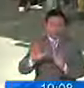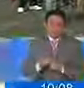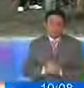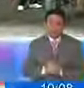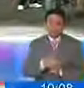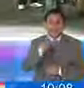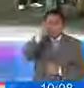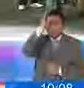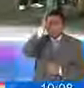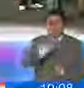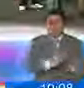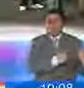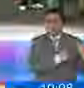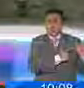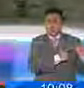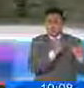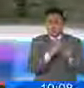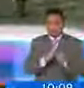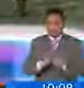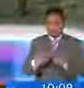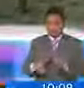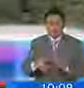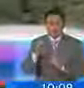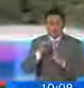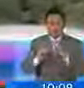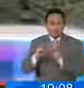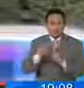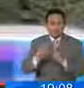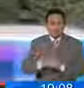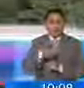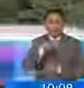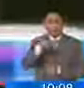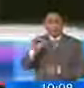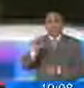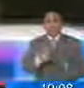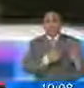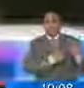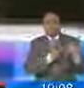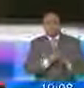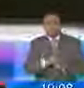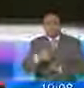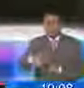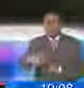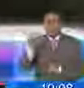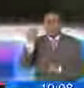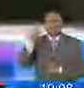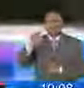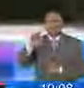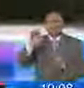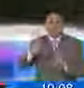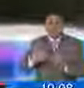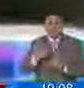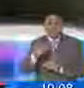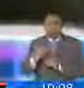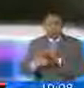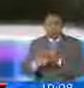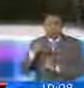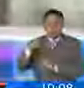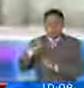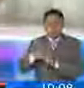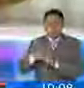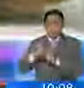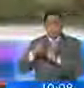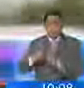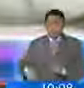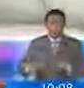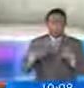las Fuerzas Armadas aún permanecen bajo observación médica 20 uniformados, de este número 19 están en recuperación positiva, pero la situación de